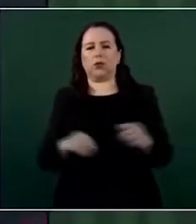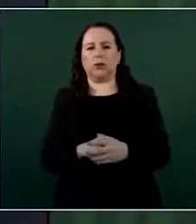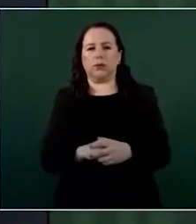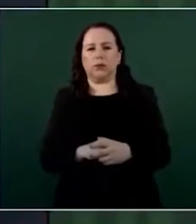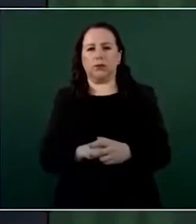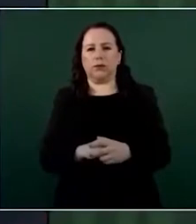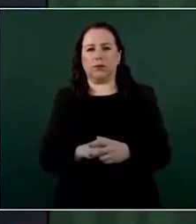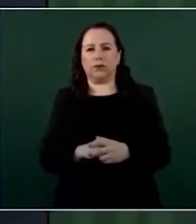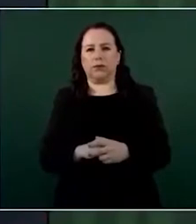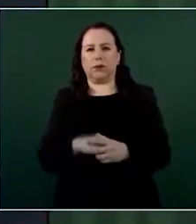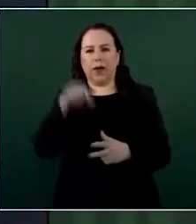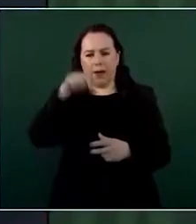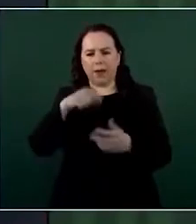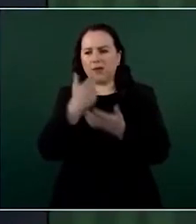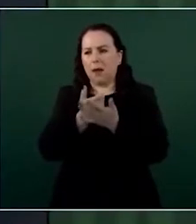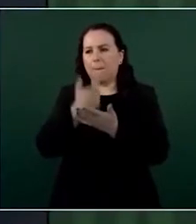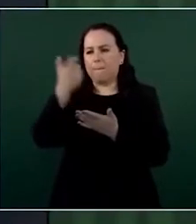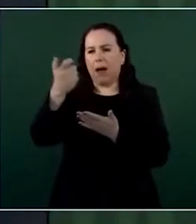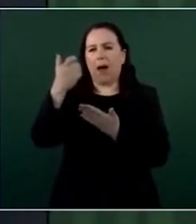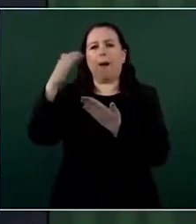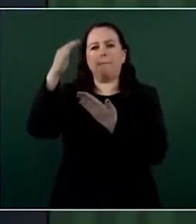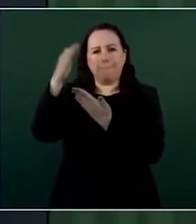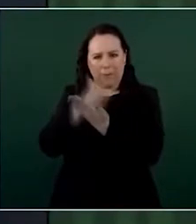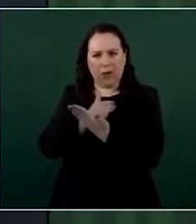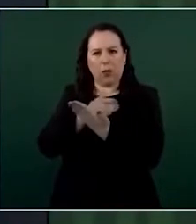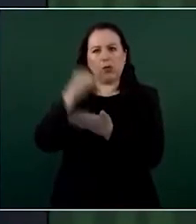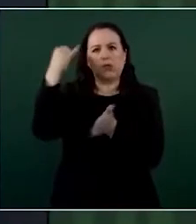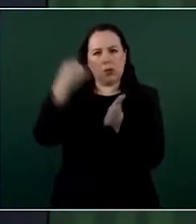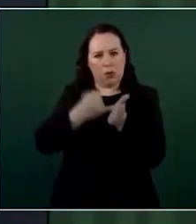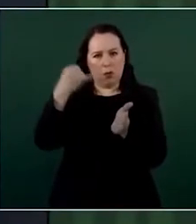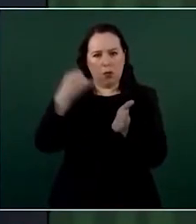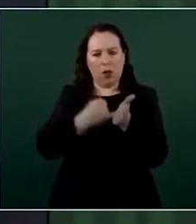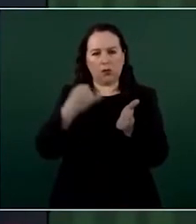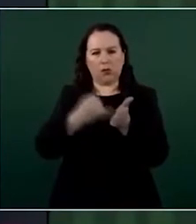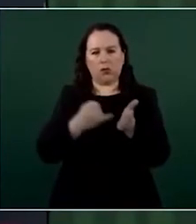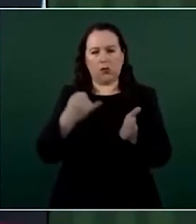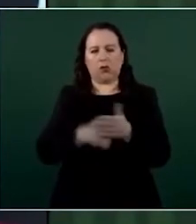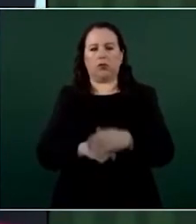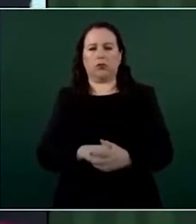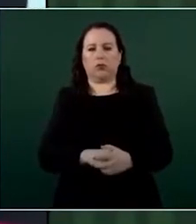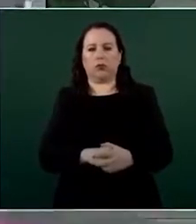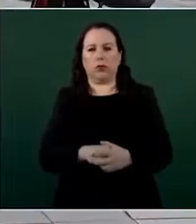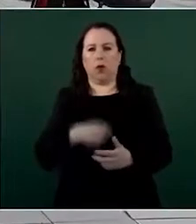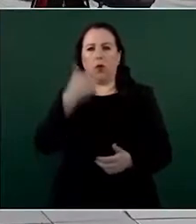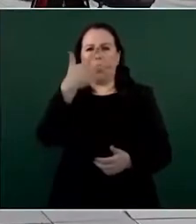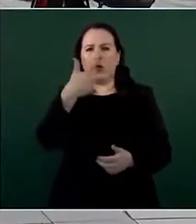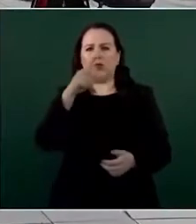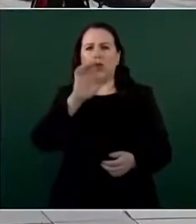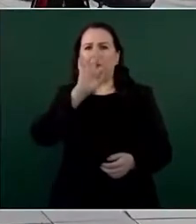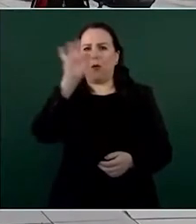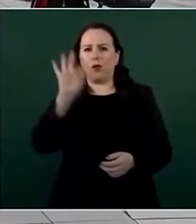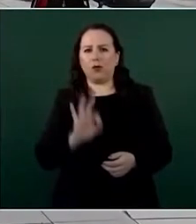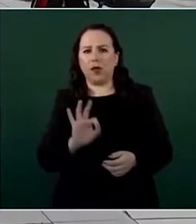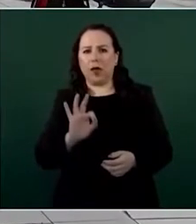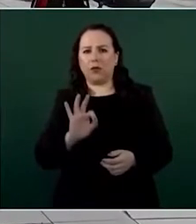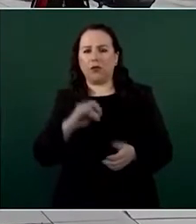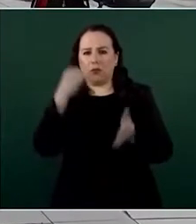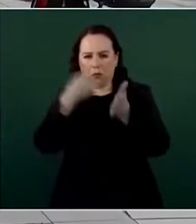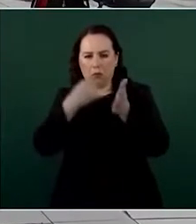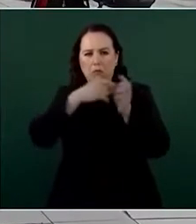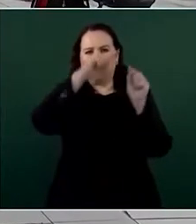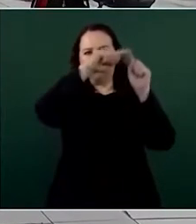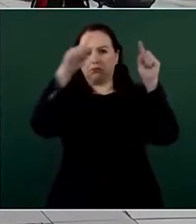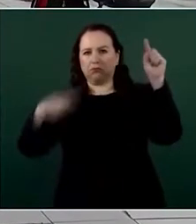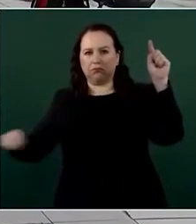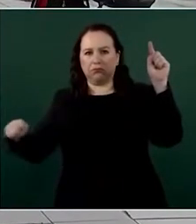se paga menos de impuestos. El IVA es 8%, no 16%. El